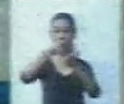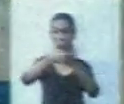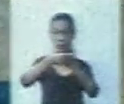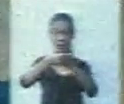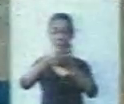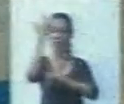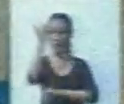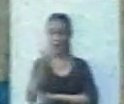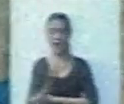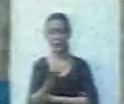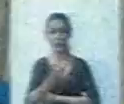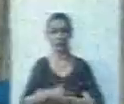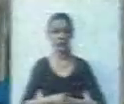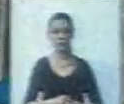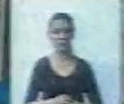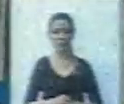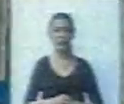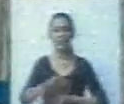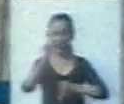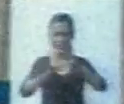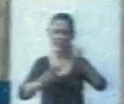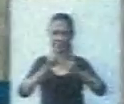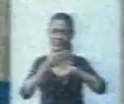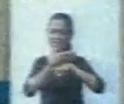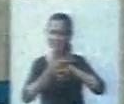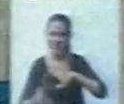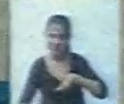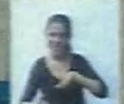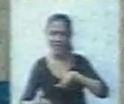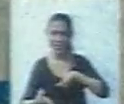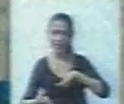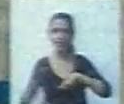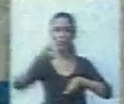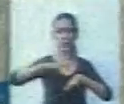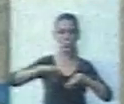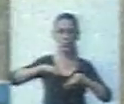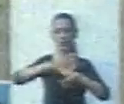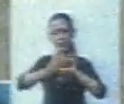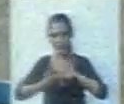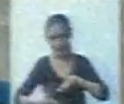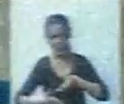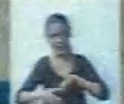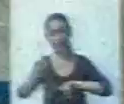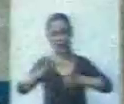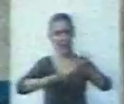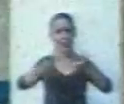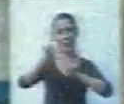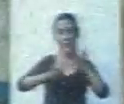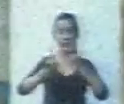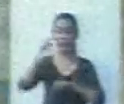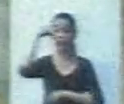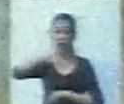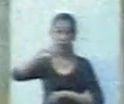hablando a veces de demoras, de horas para poderle solucionar, ¿no? En este caso,